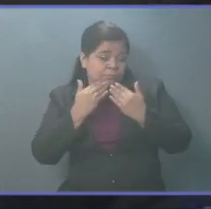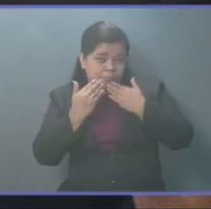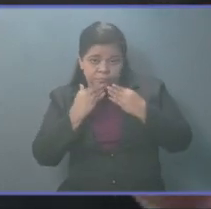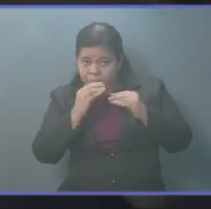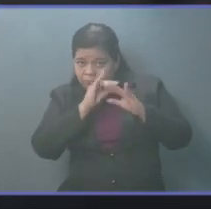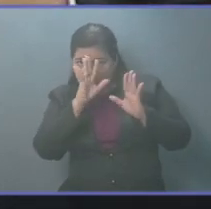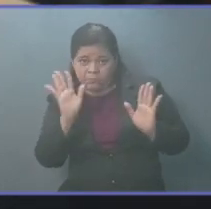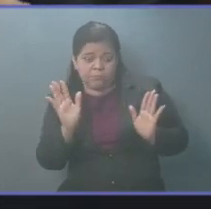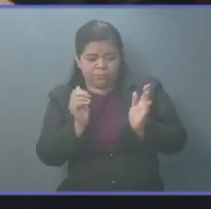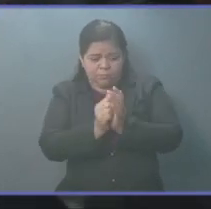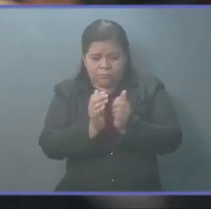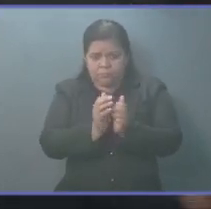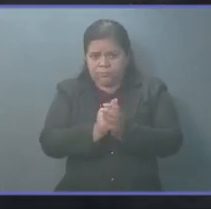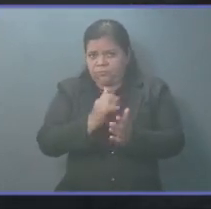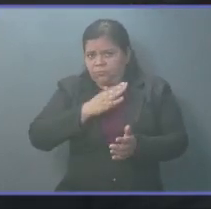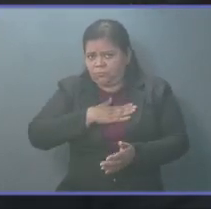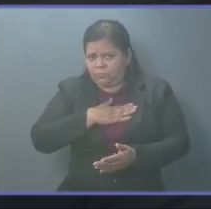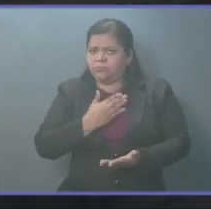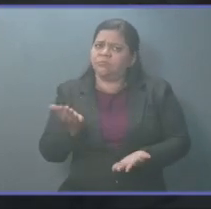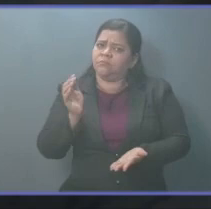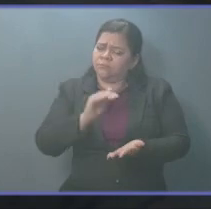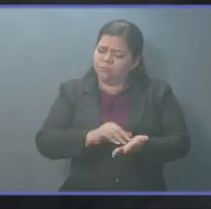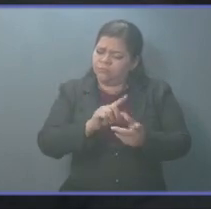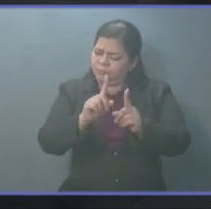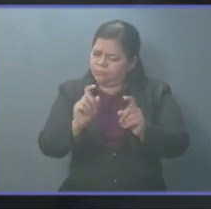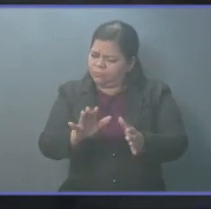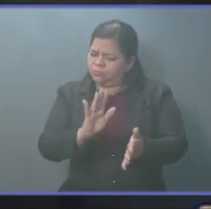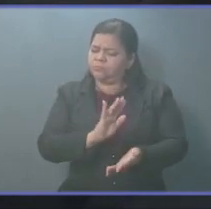mío, entonces la voy a reformular.